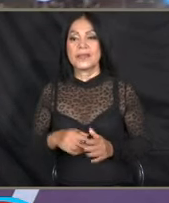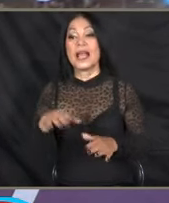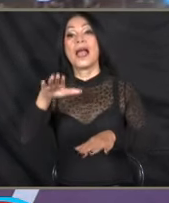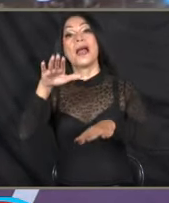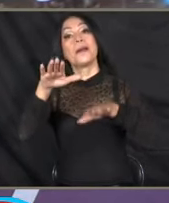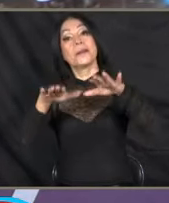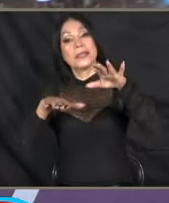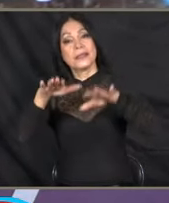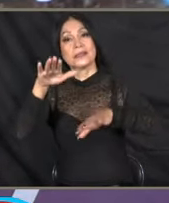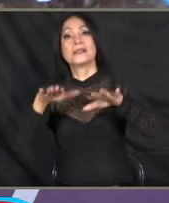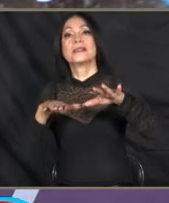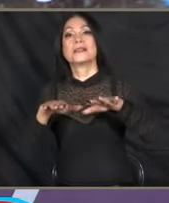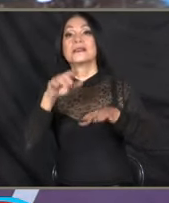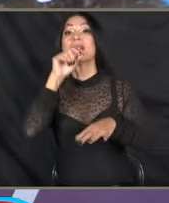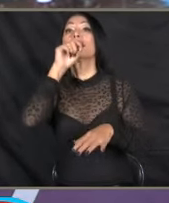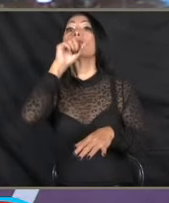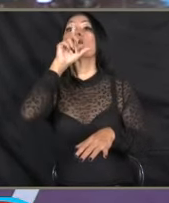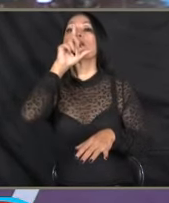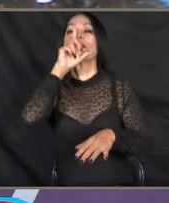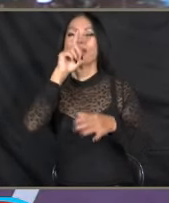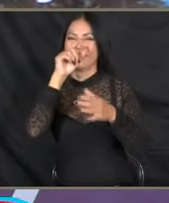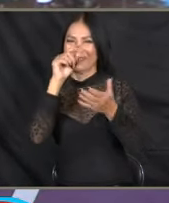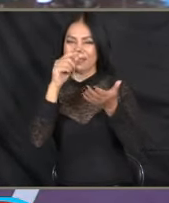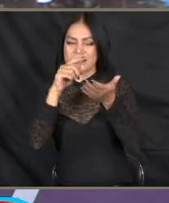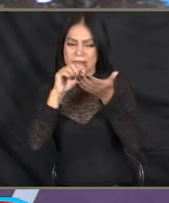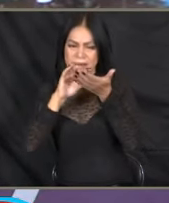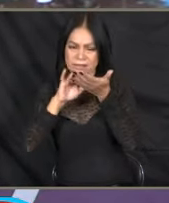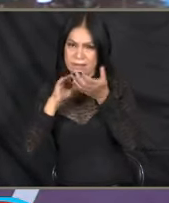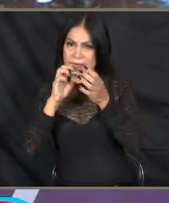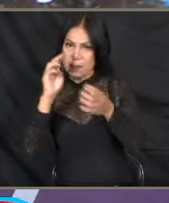en Twitter, me preguntan como, oye, empieza